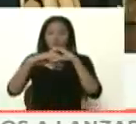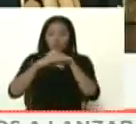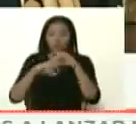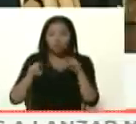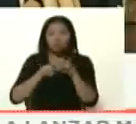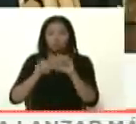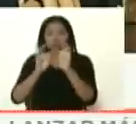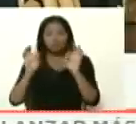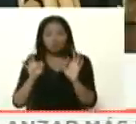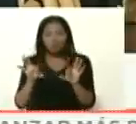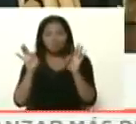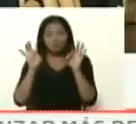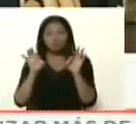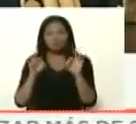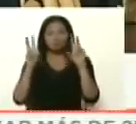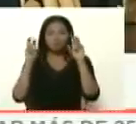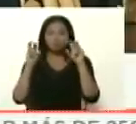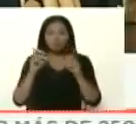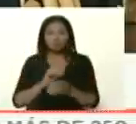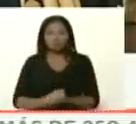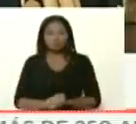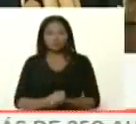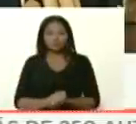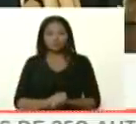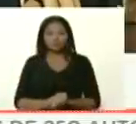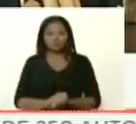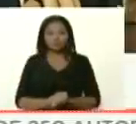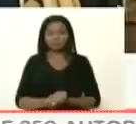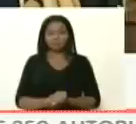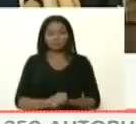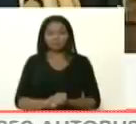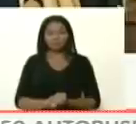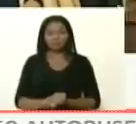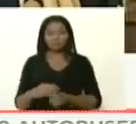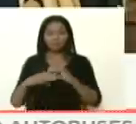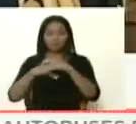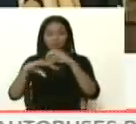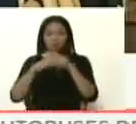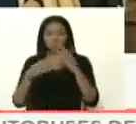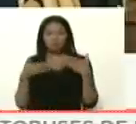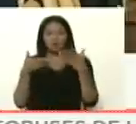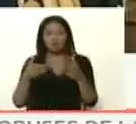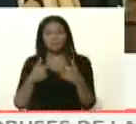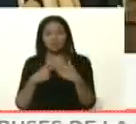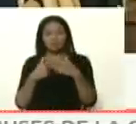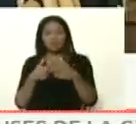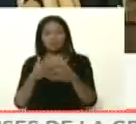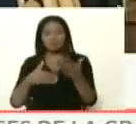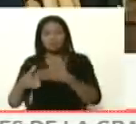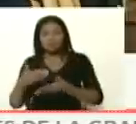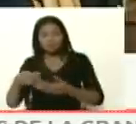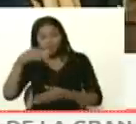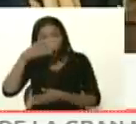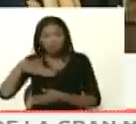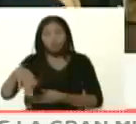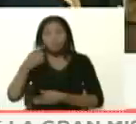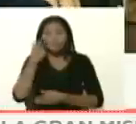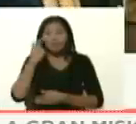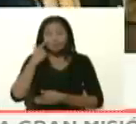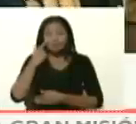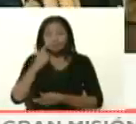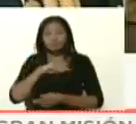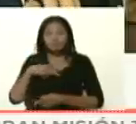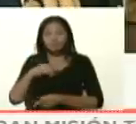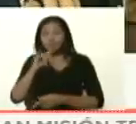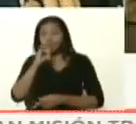de paquete de Metrobús para que salgan a prestarle servicio al pueblo. Pendiente ustedes, ya voy a anunciar aquí